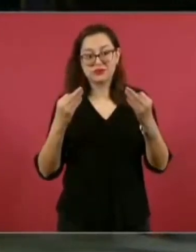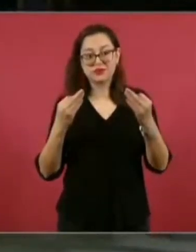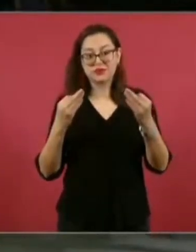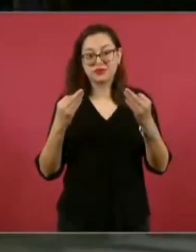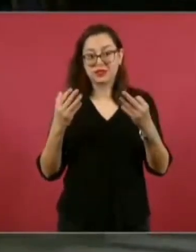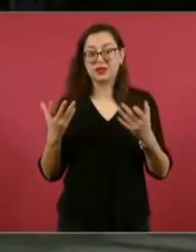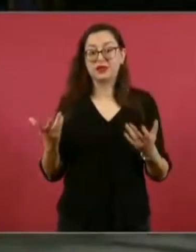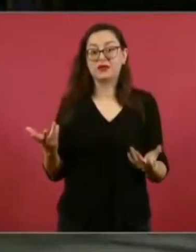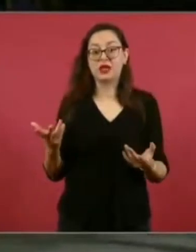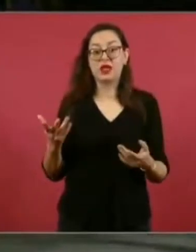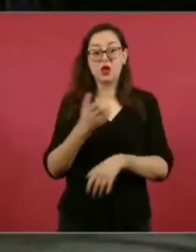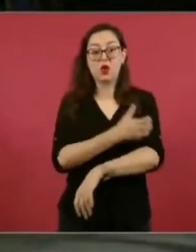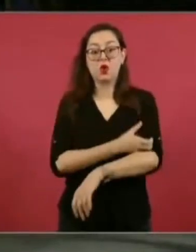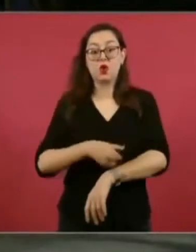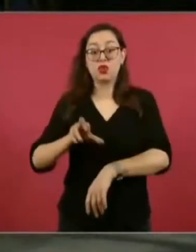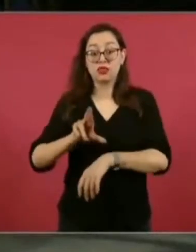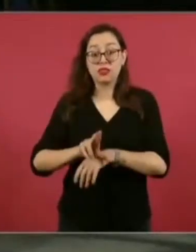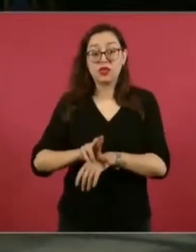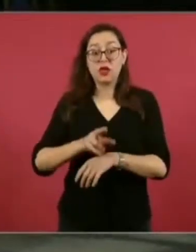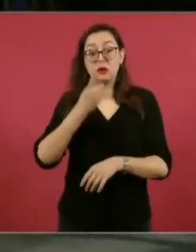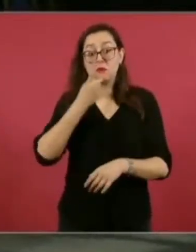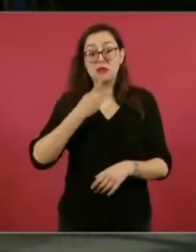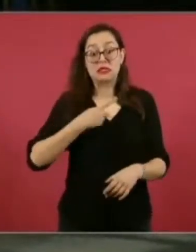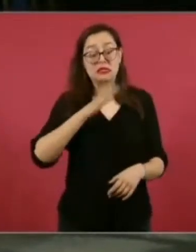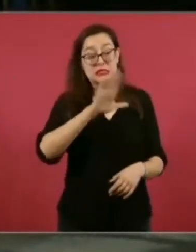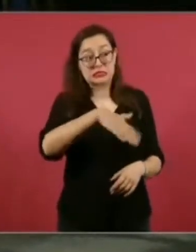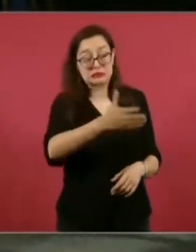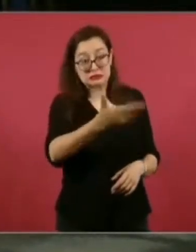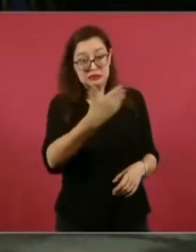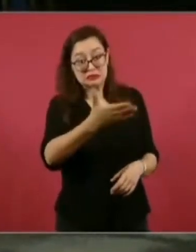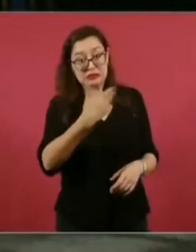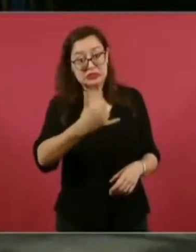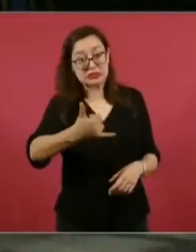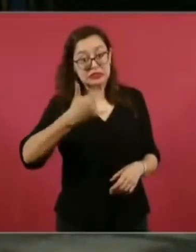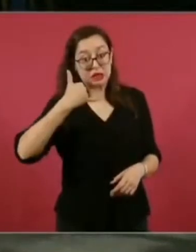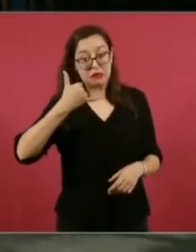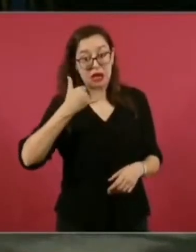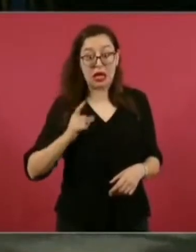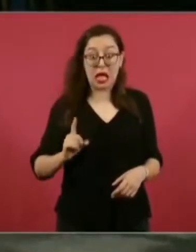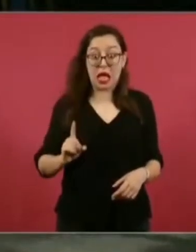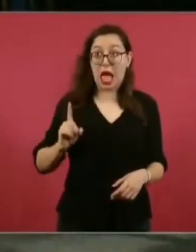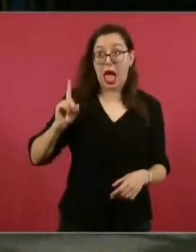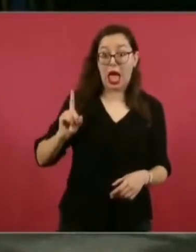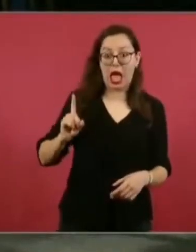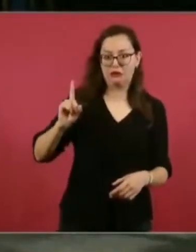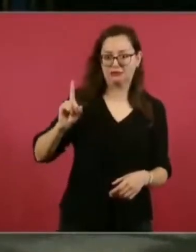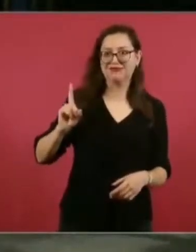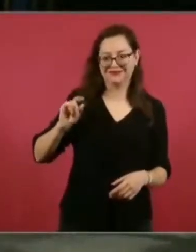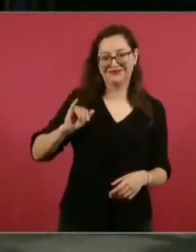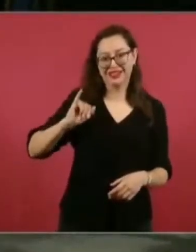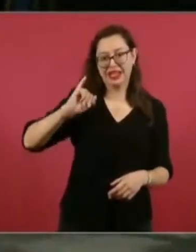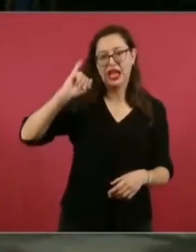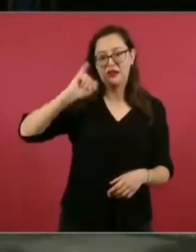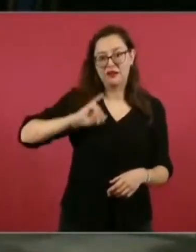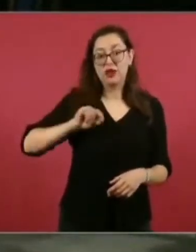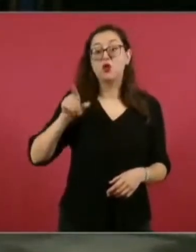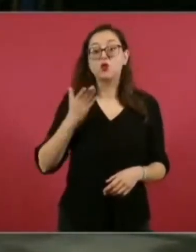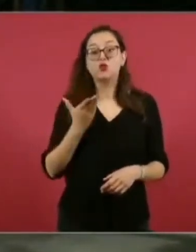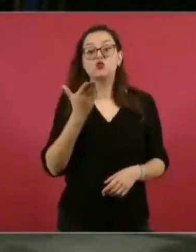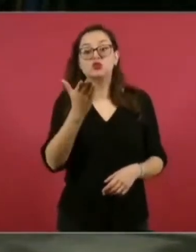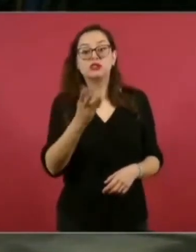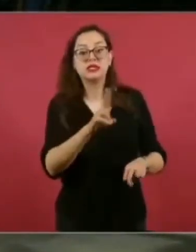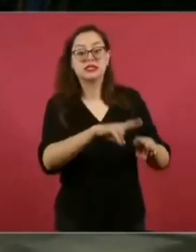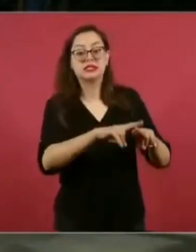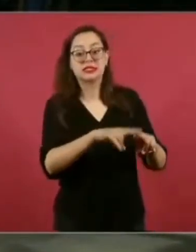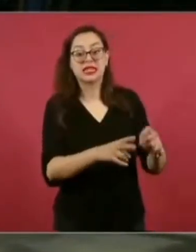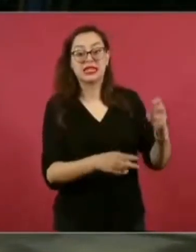programa, ven para acá. Hay una llamada muy importante. Y toma la llamada, usted estaba ahí y regresó